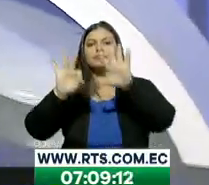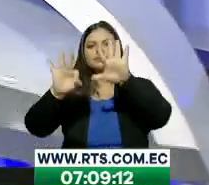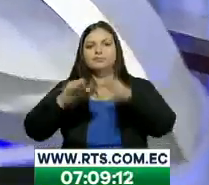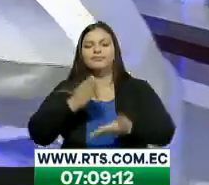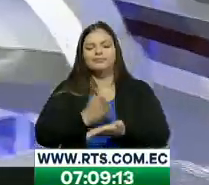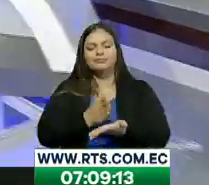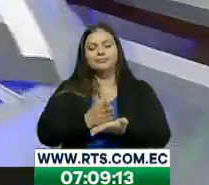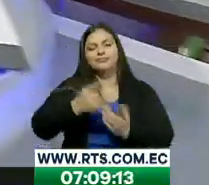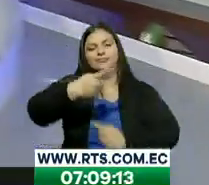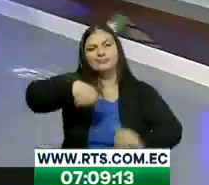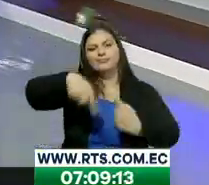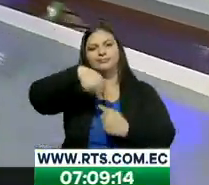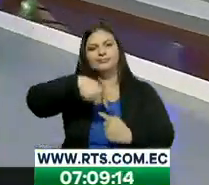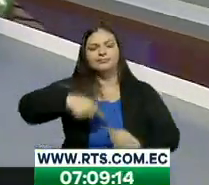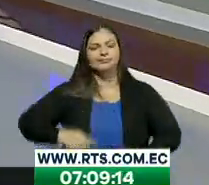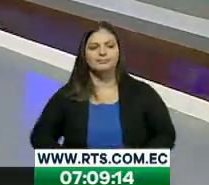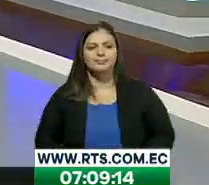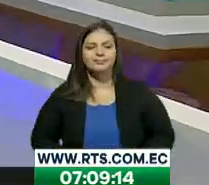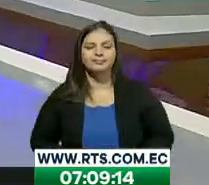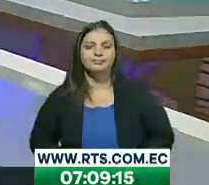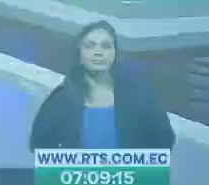con más información.